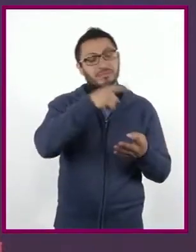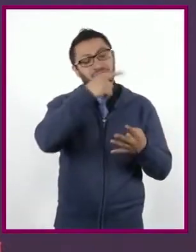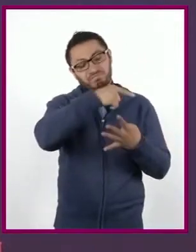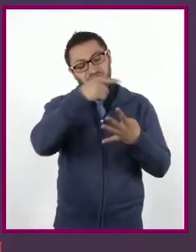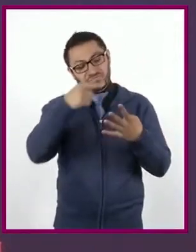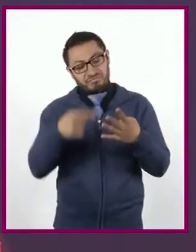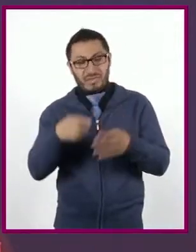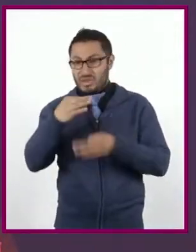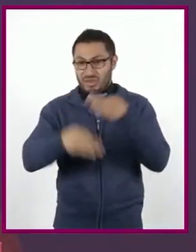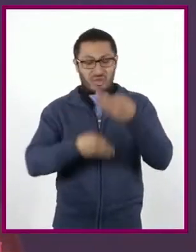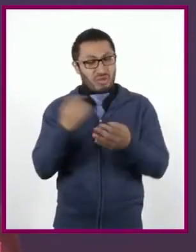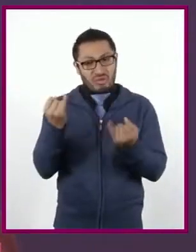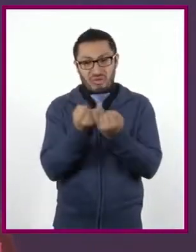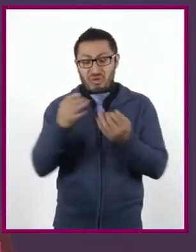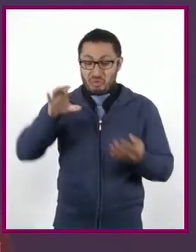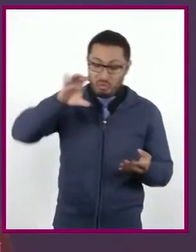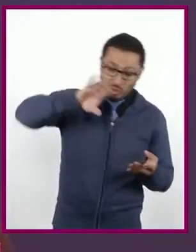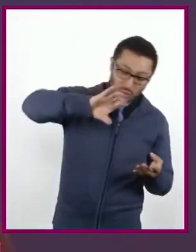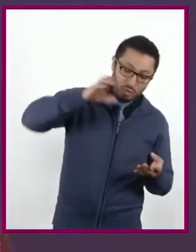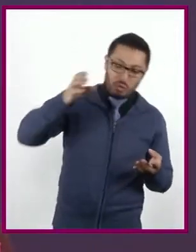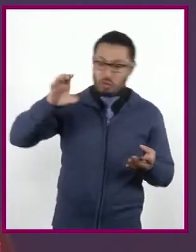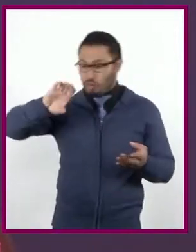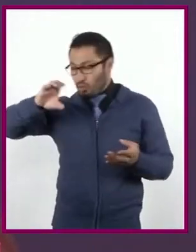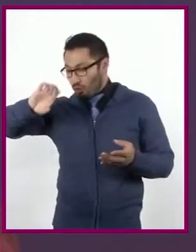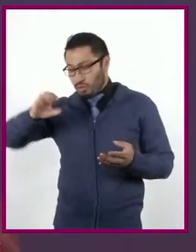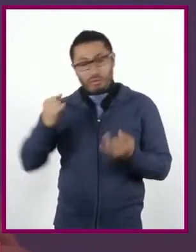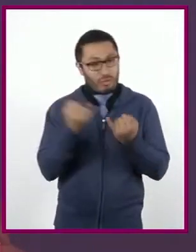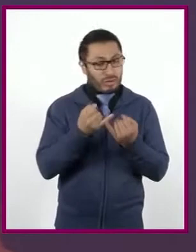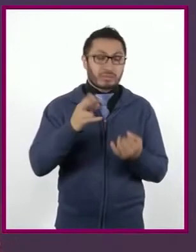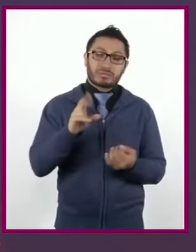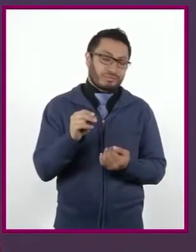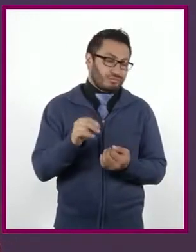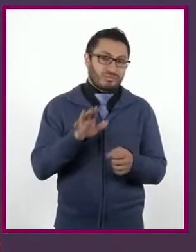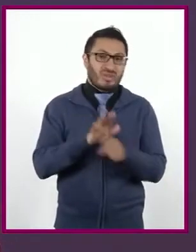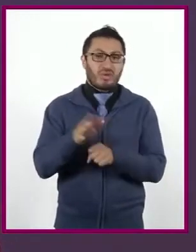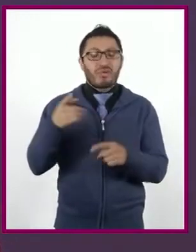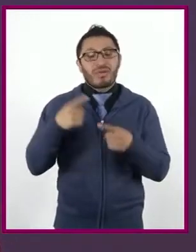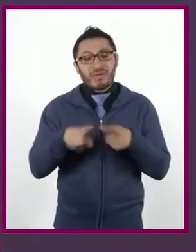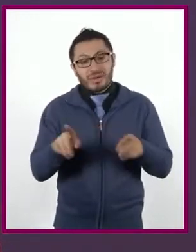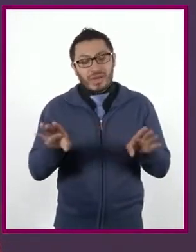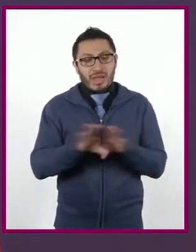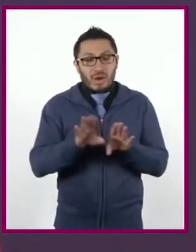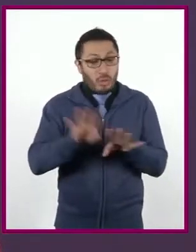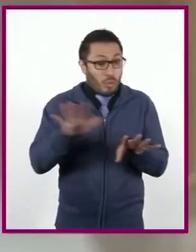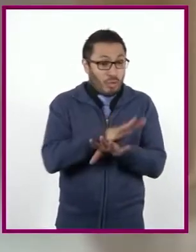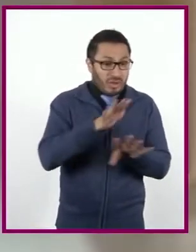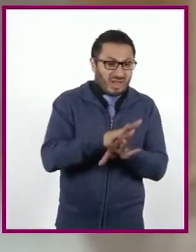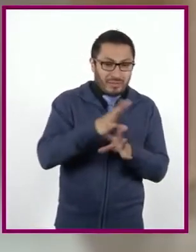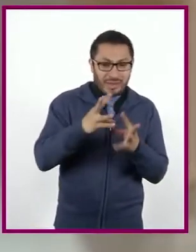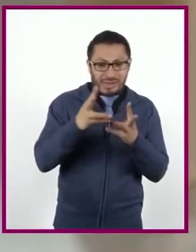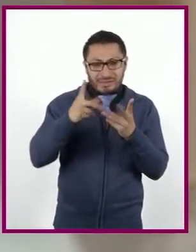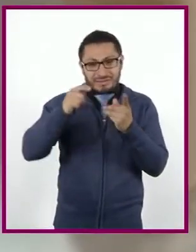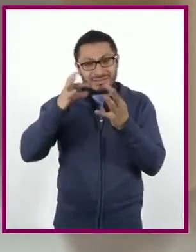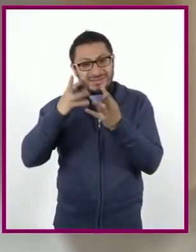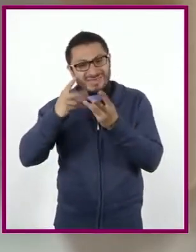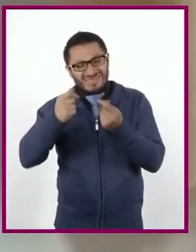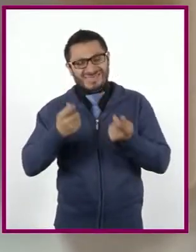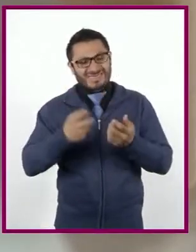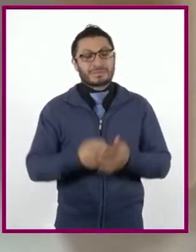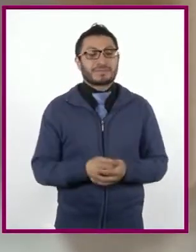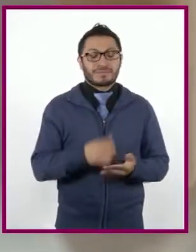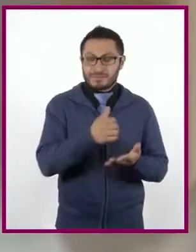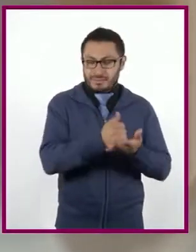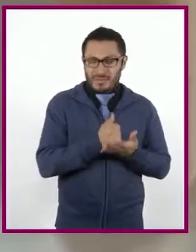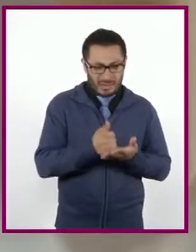al mismo tiempo? ¿A qué se debe? ¿Cómo podrías modificar su viscosidad? ¿Me ayudas